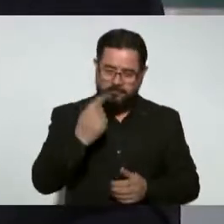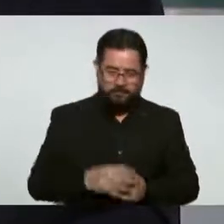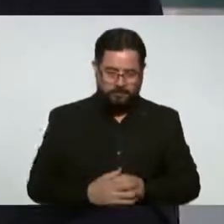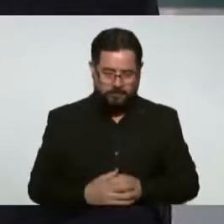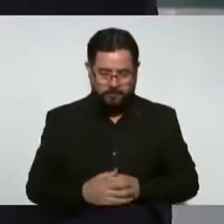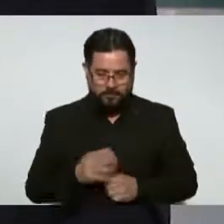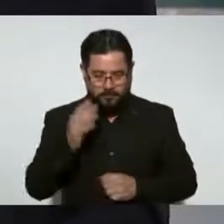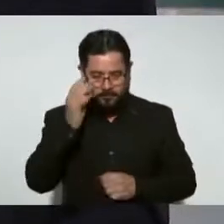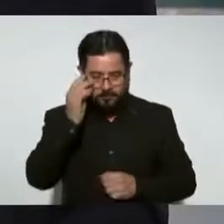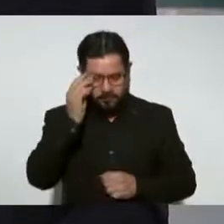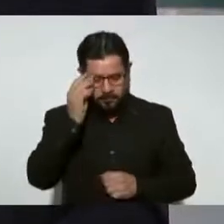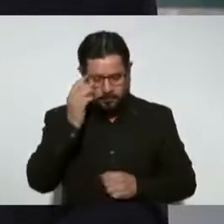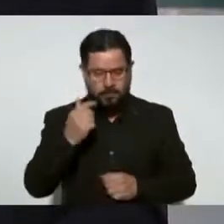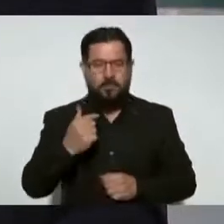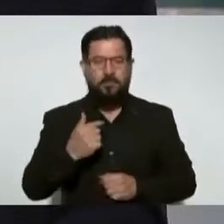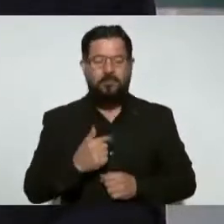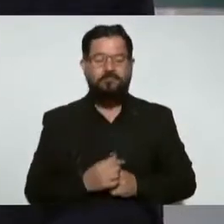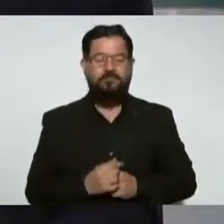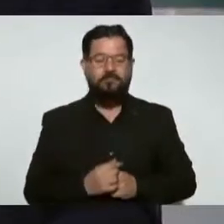en una reunión